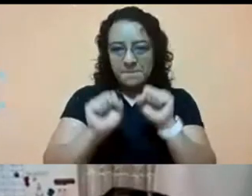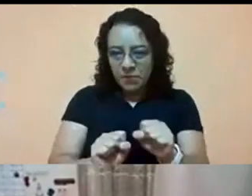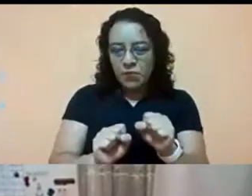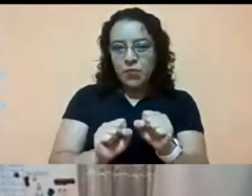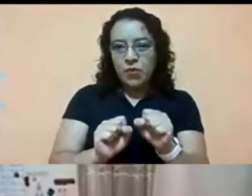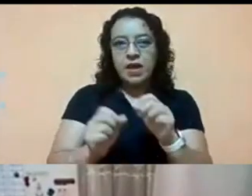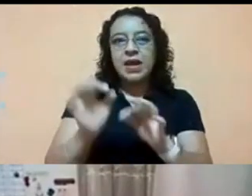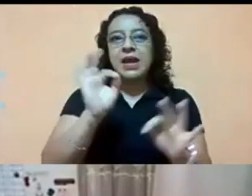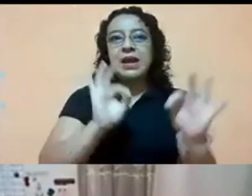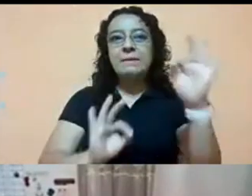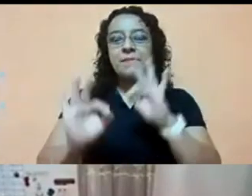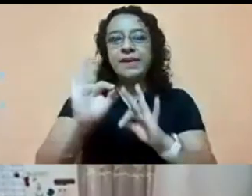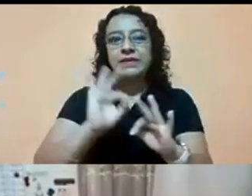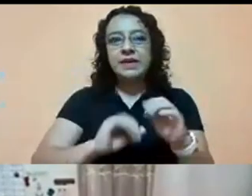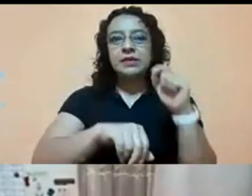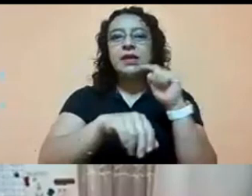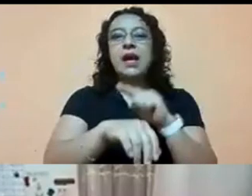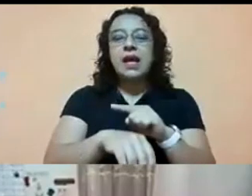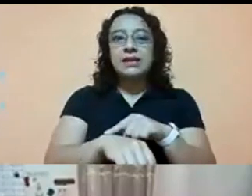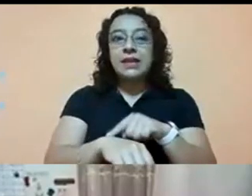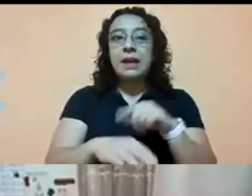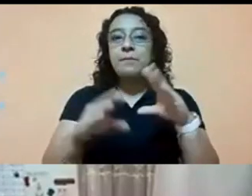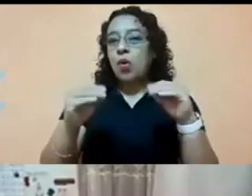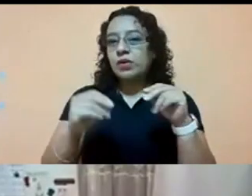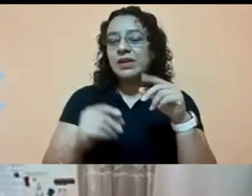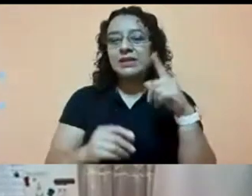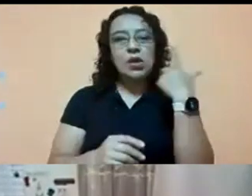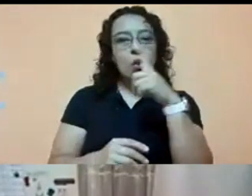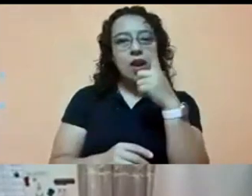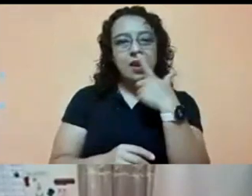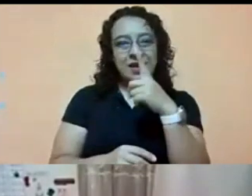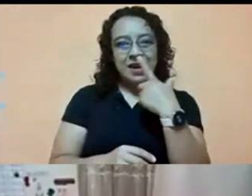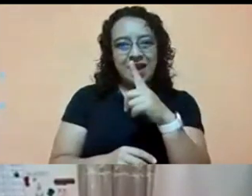voy a dejar el tiempo a señor Lilian Culí. Bienvenida, señor Lilian.